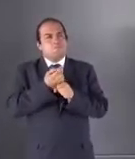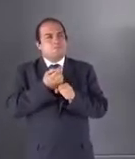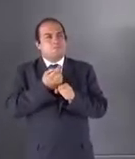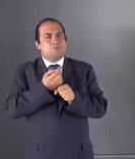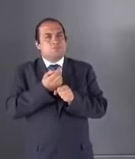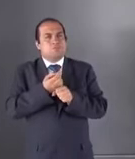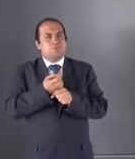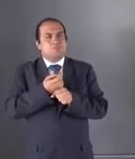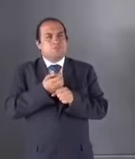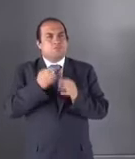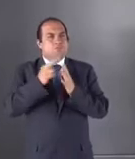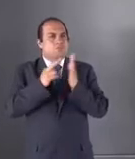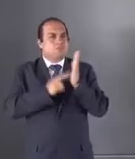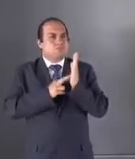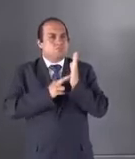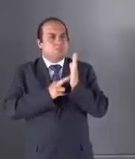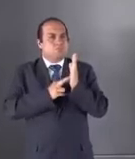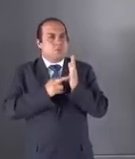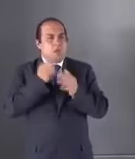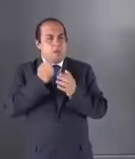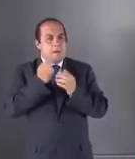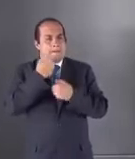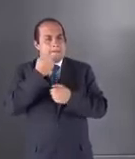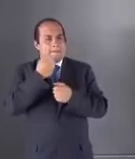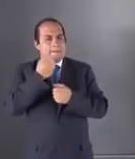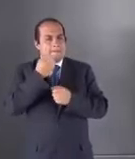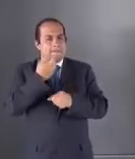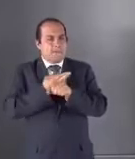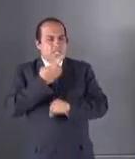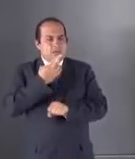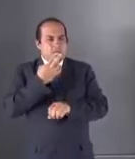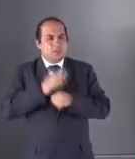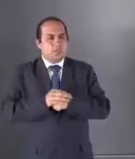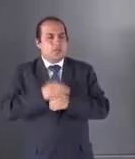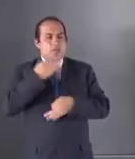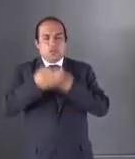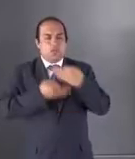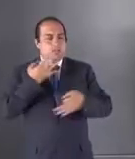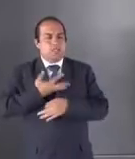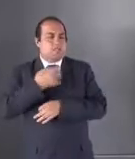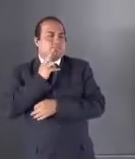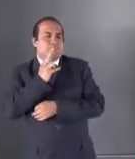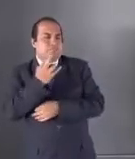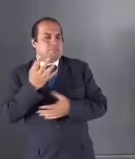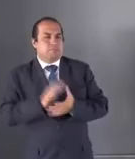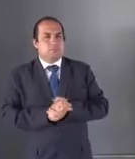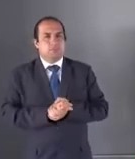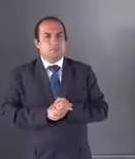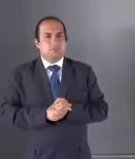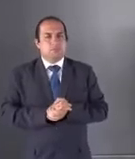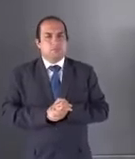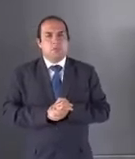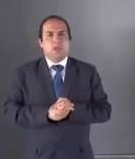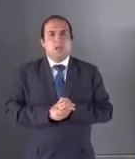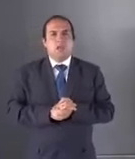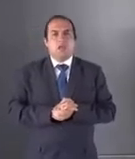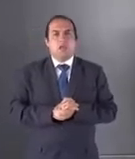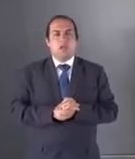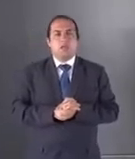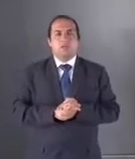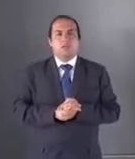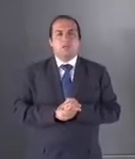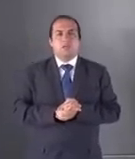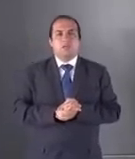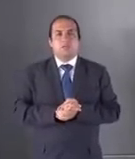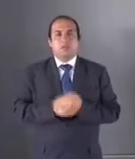yo diría, pues, la gran mayoría, y todas tienen una respuesta, así que, y otras pues tienen que ver con las alcaldías,